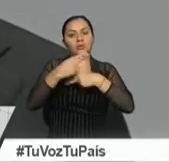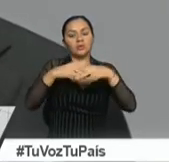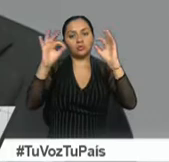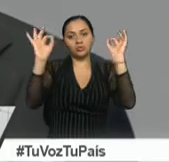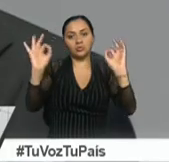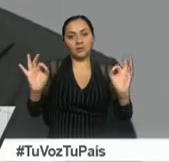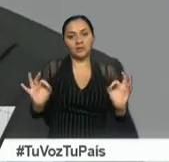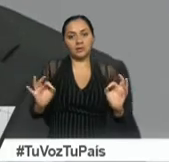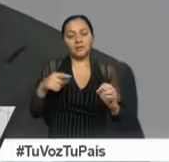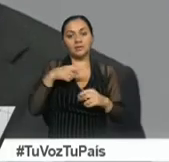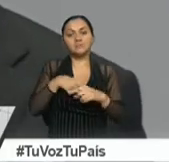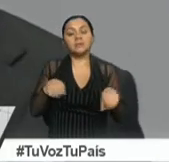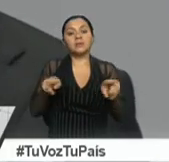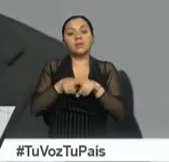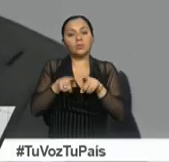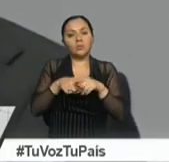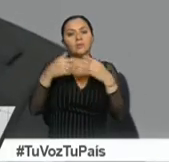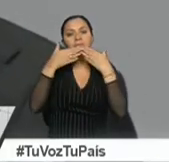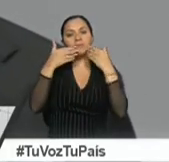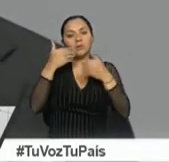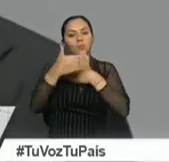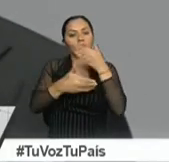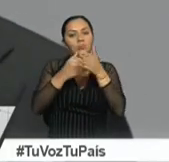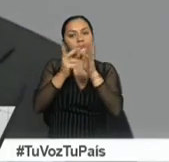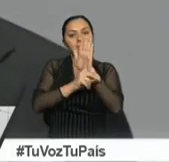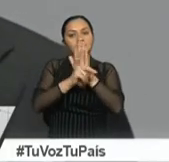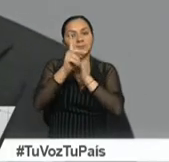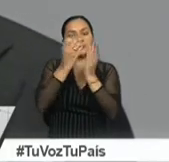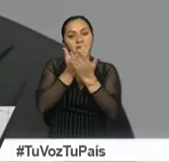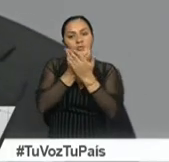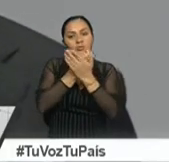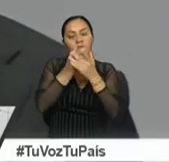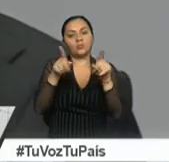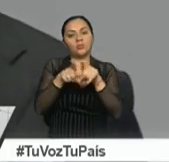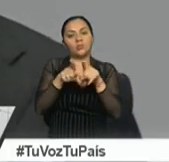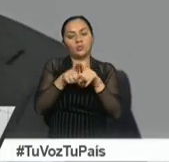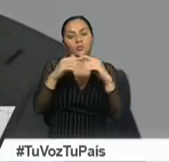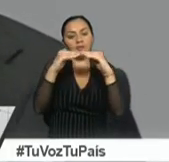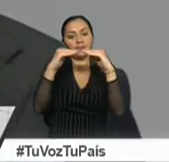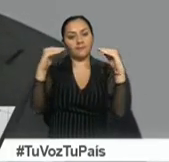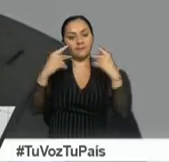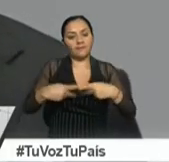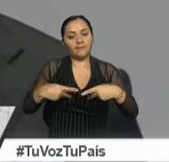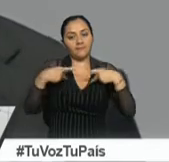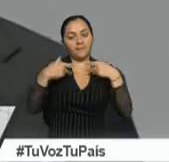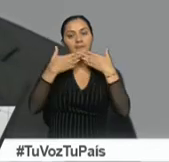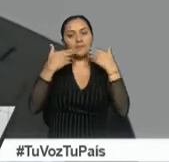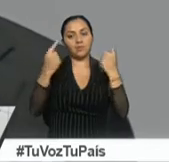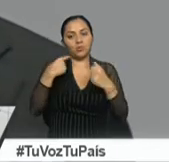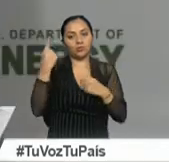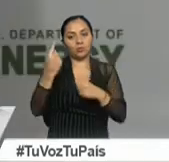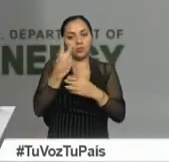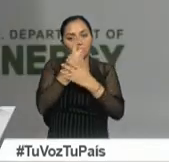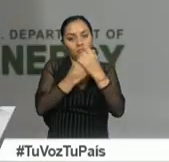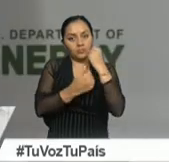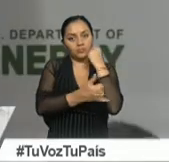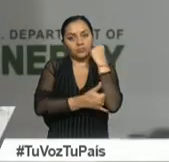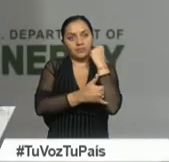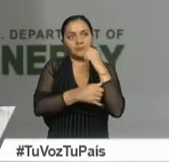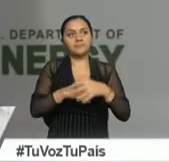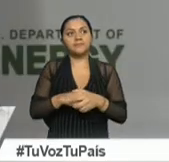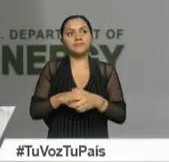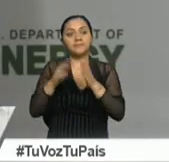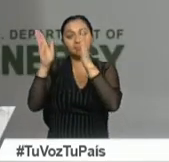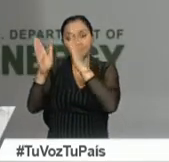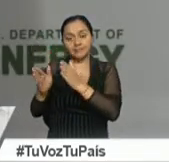energéticos, así como para mejorar el desarrollo económico y el nivel de vida de nuestros países. Rick Perry,